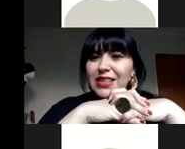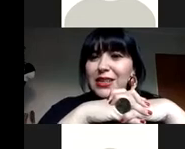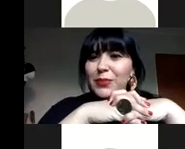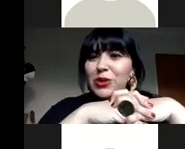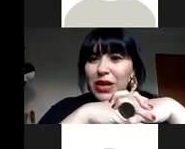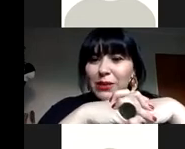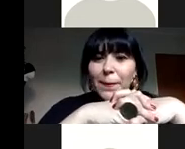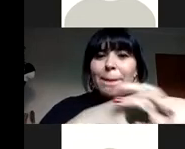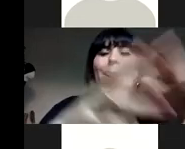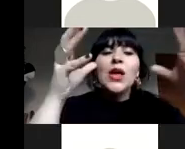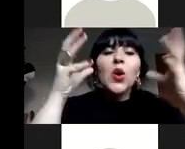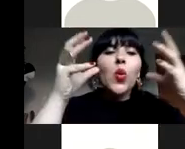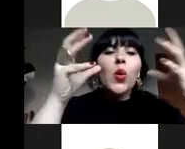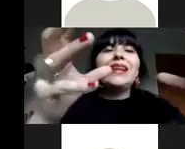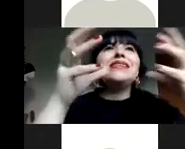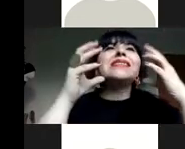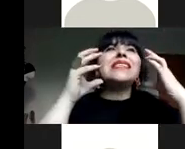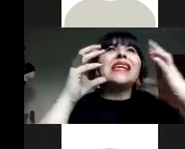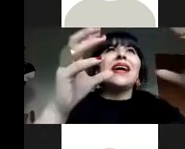Con todo este panorama,